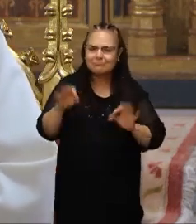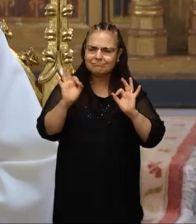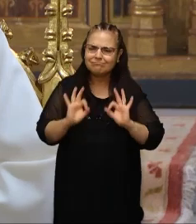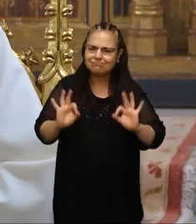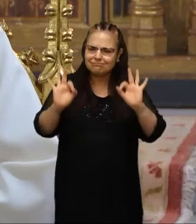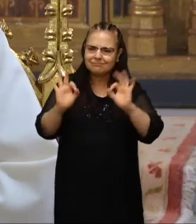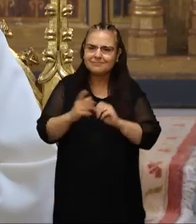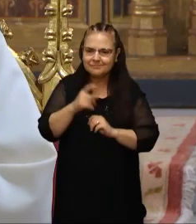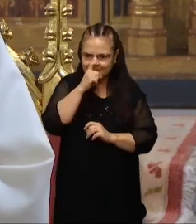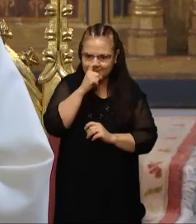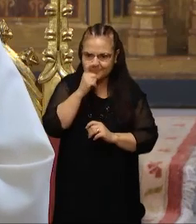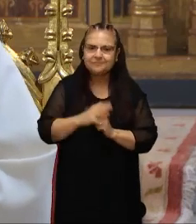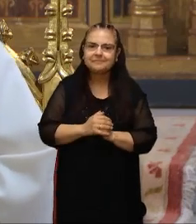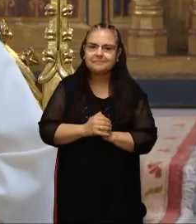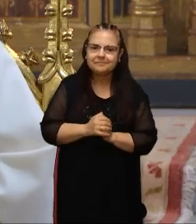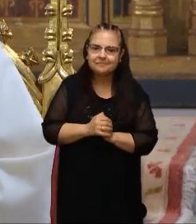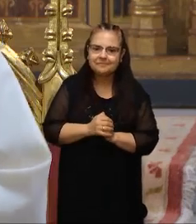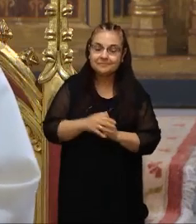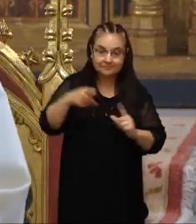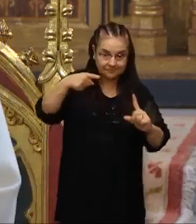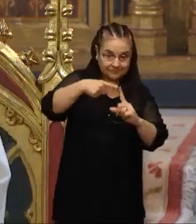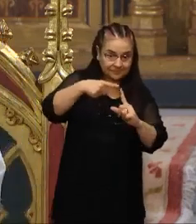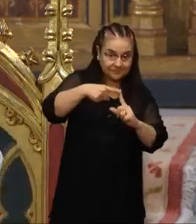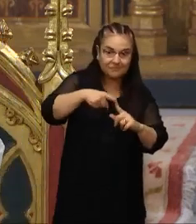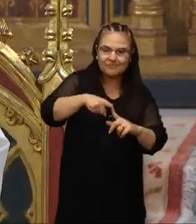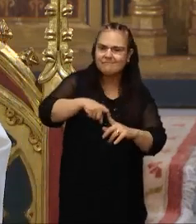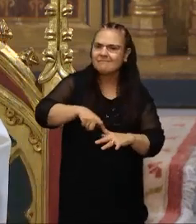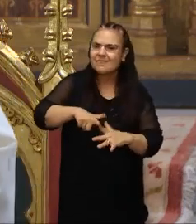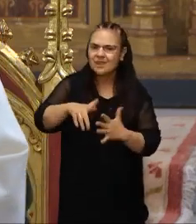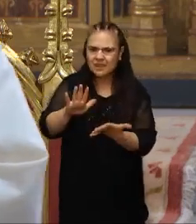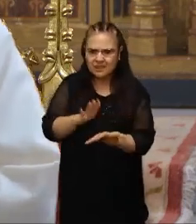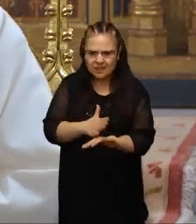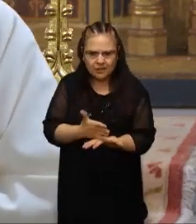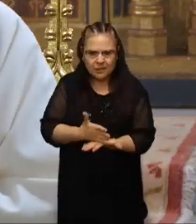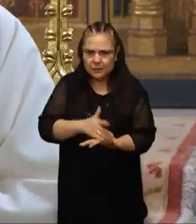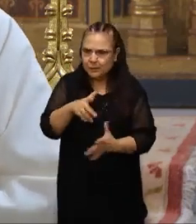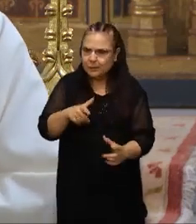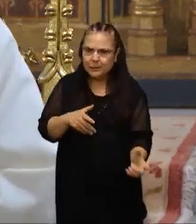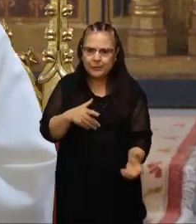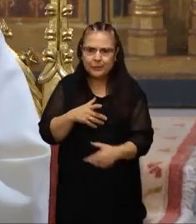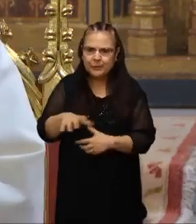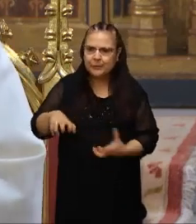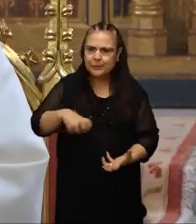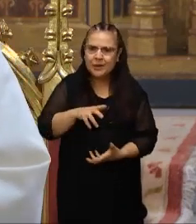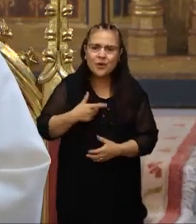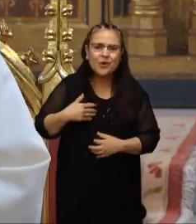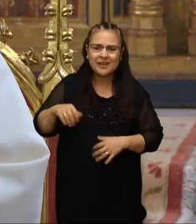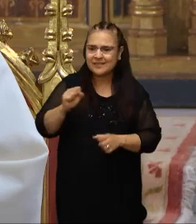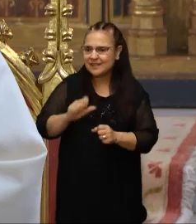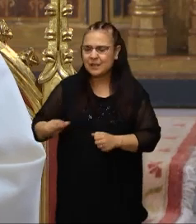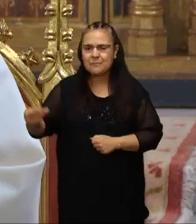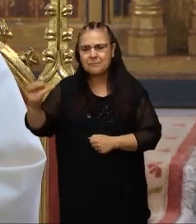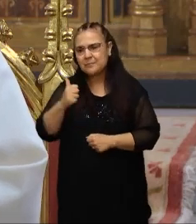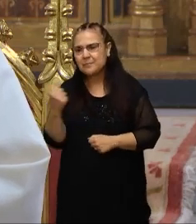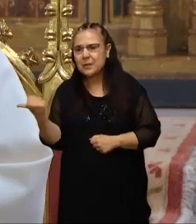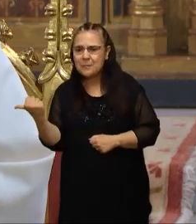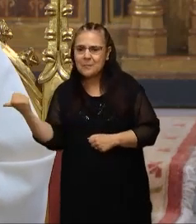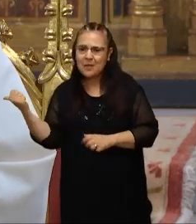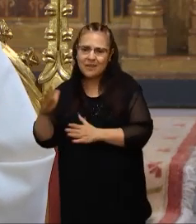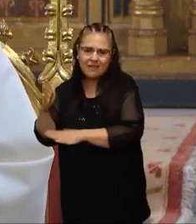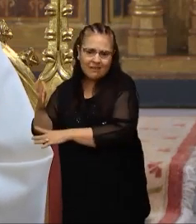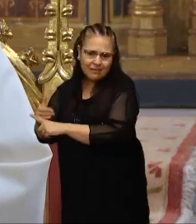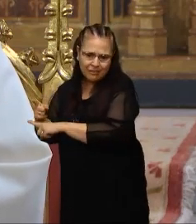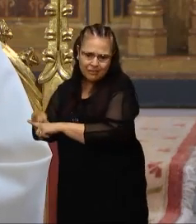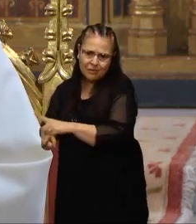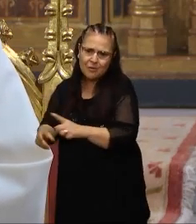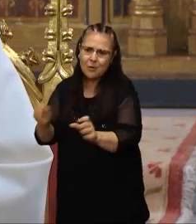particular intención. En medio de las crecientes tensiones, en el polvorín de Oriente Medio, en medio de las